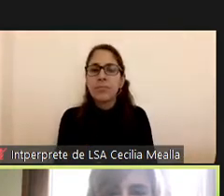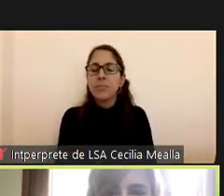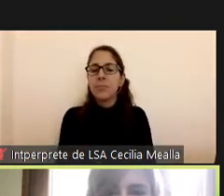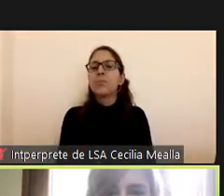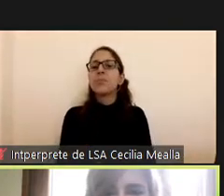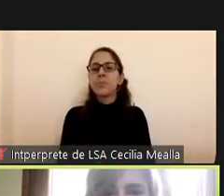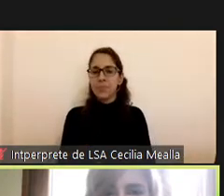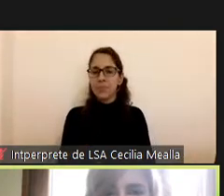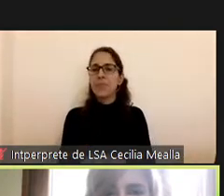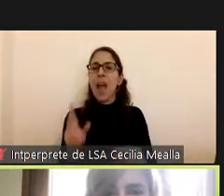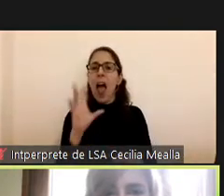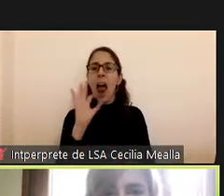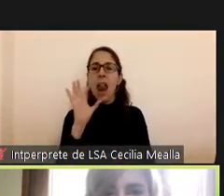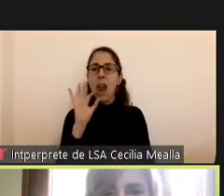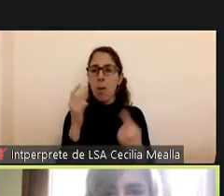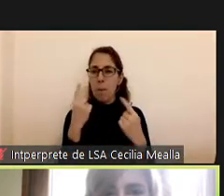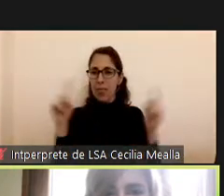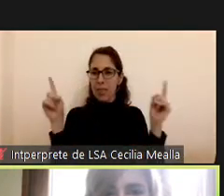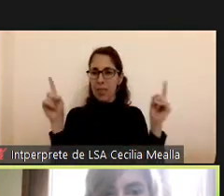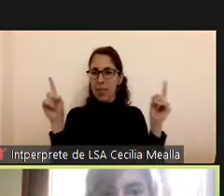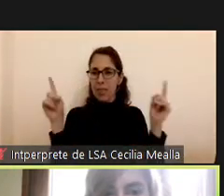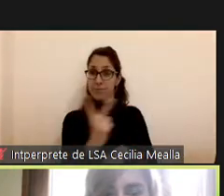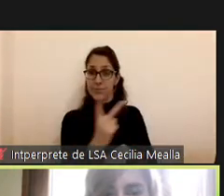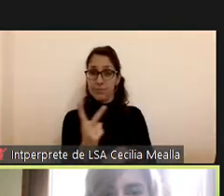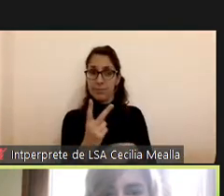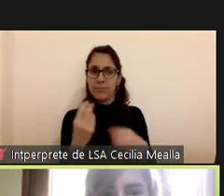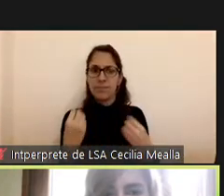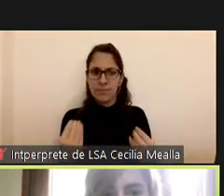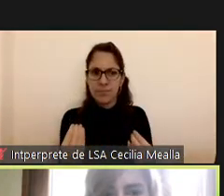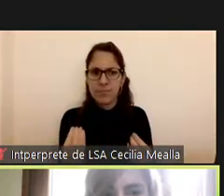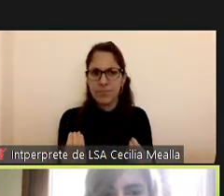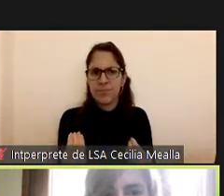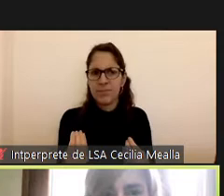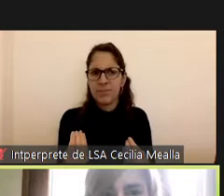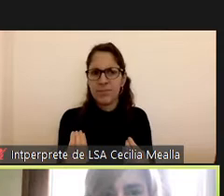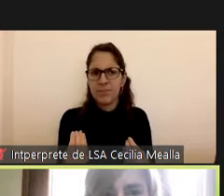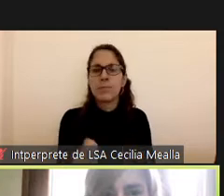bacterias, son los PAMPs o los